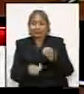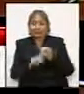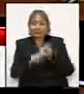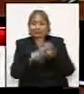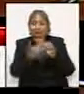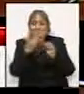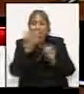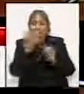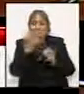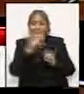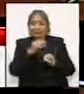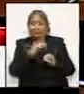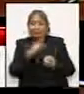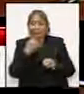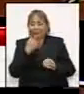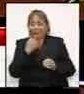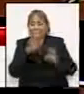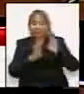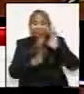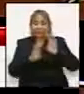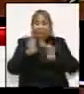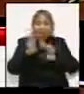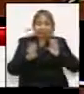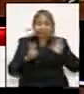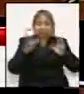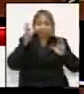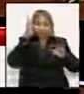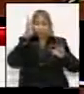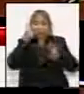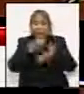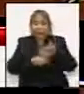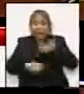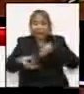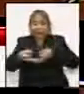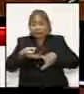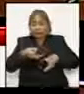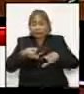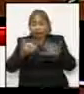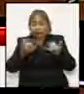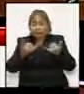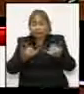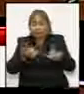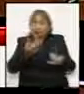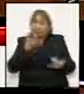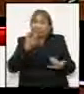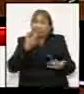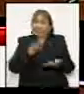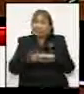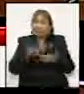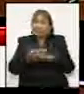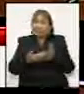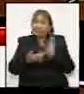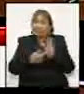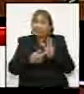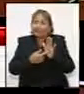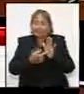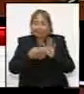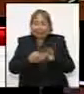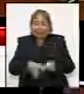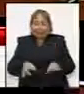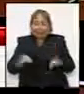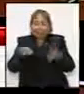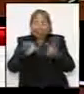5 tramos. Por eso hay que tener y evaluar la capacidad financiera. Ahora, lo que estamos evaluando aquí es bien importante,